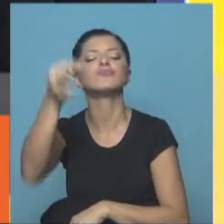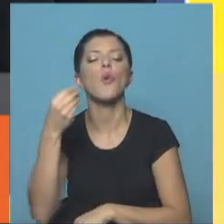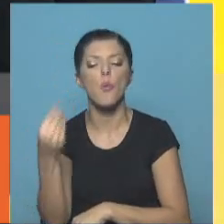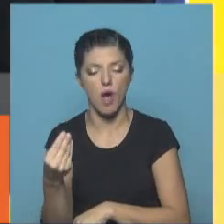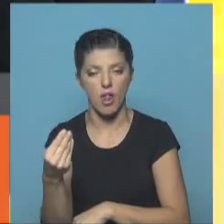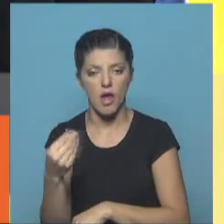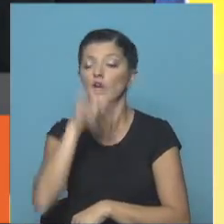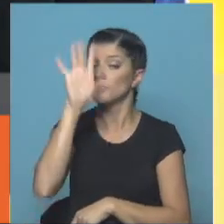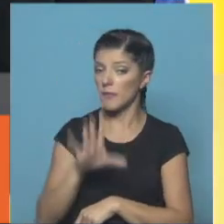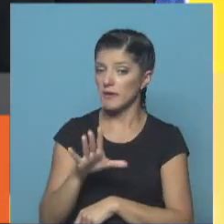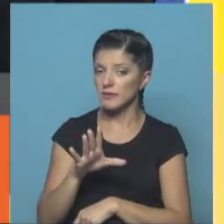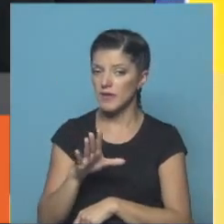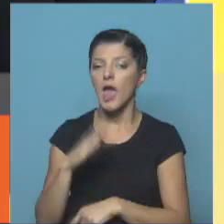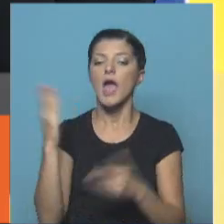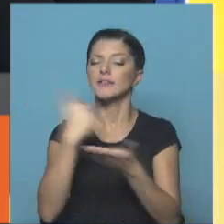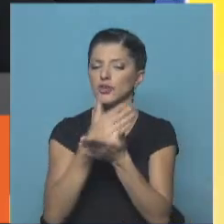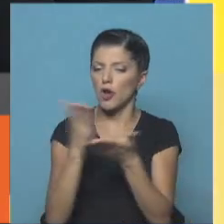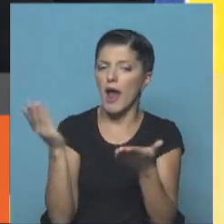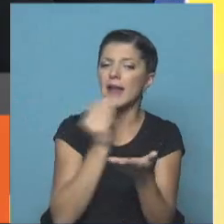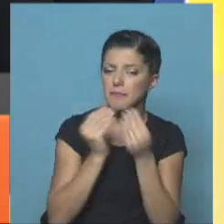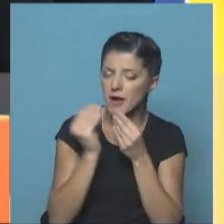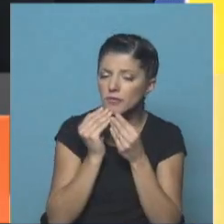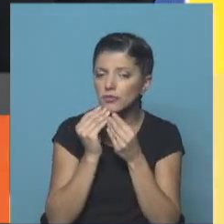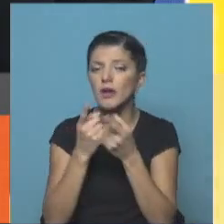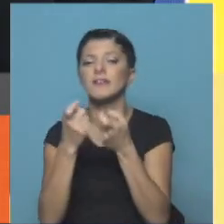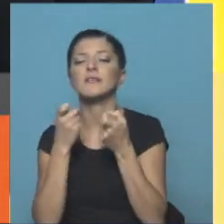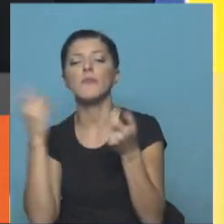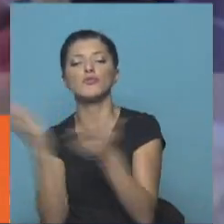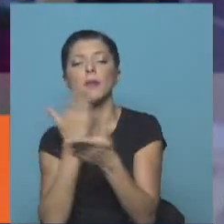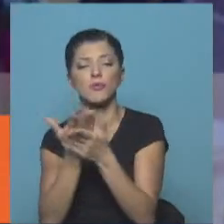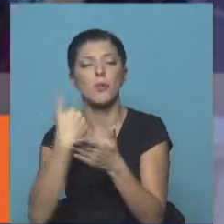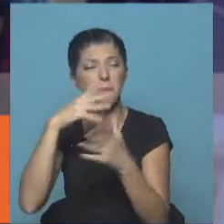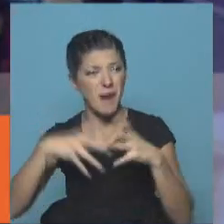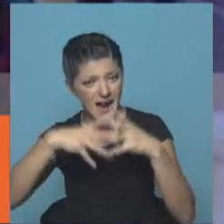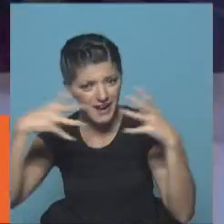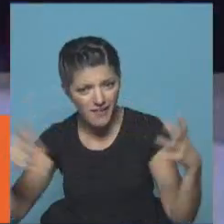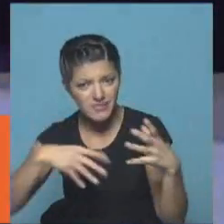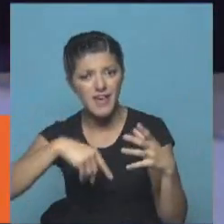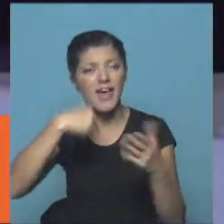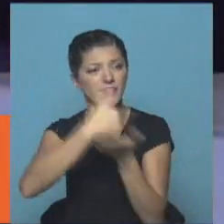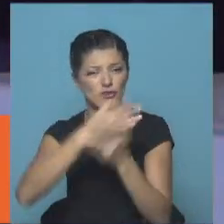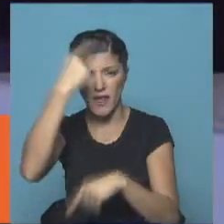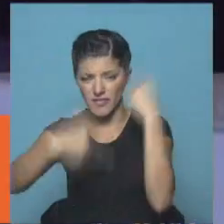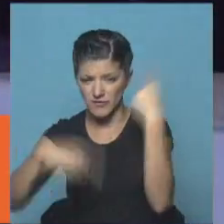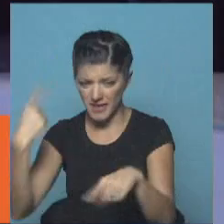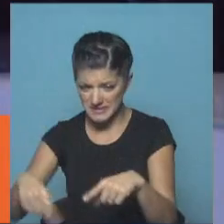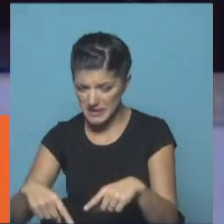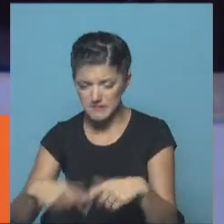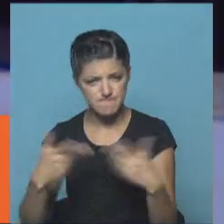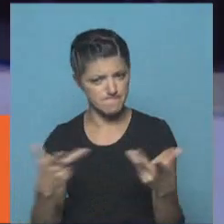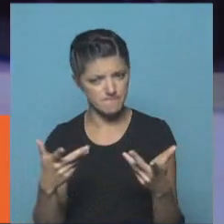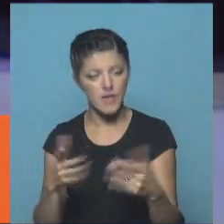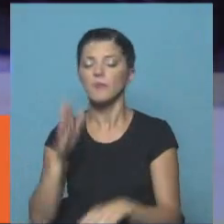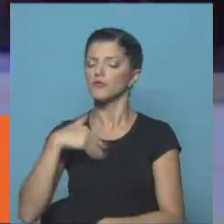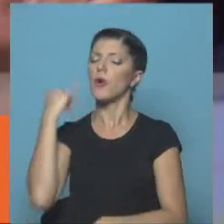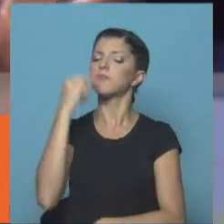solamente especializados en alimentos? ¿Queremos tener una matriz productiva más amplia? Digo esto porque una cosa que pasó importante en el